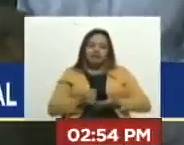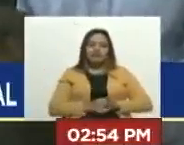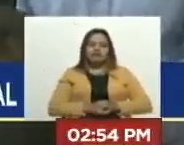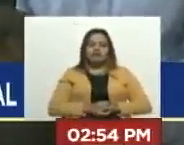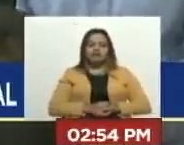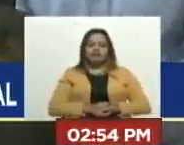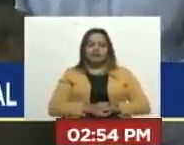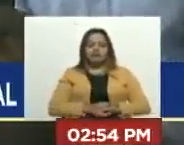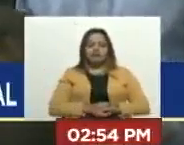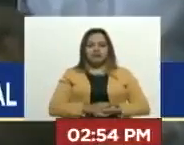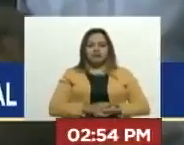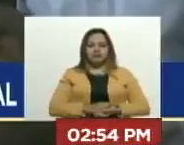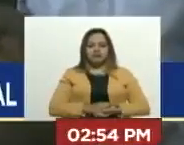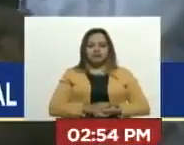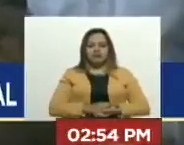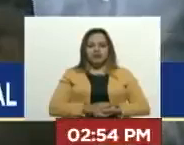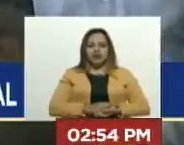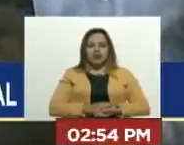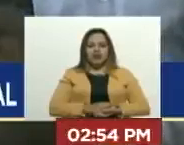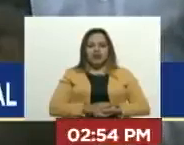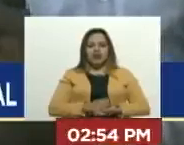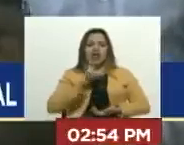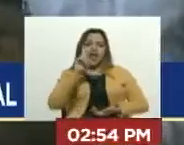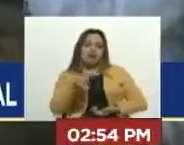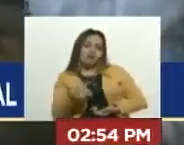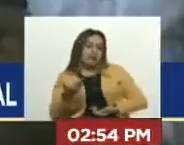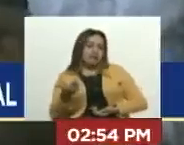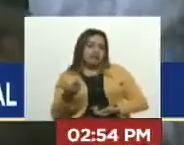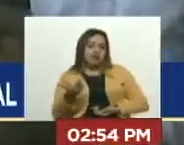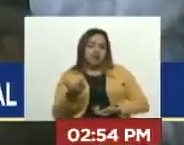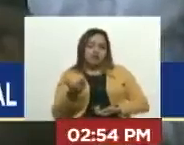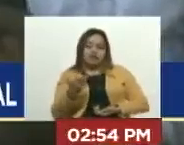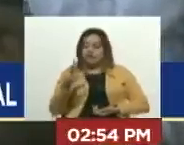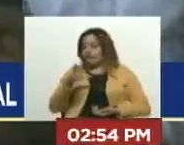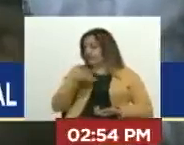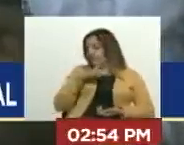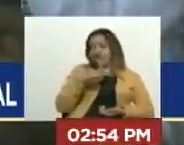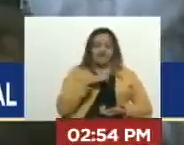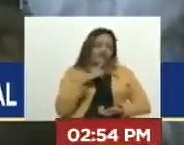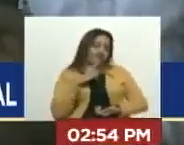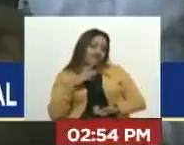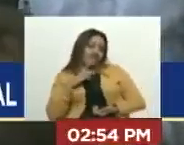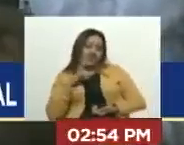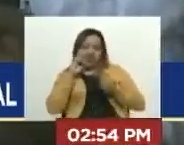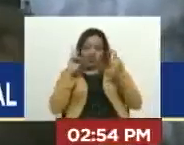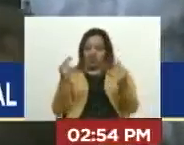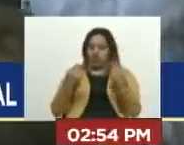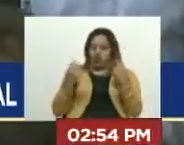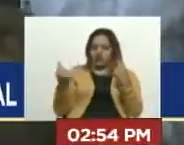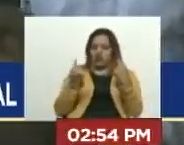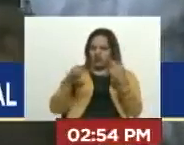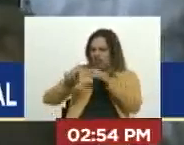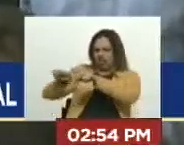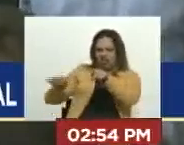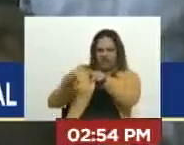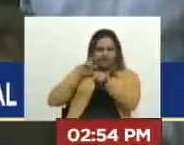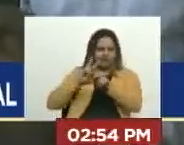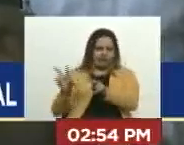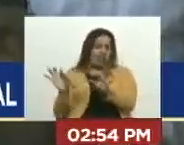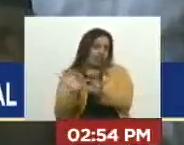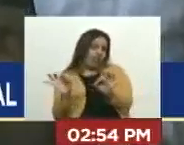Inclusive la arrogancia no les dejaba ver más allá de su realidad.